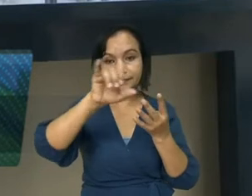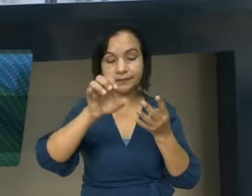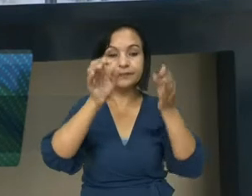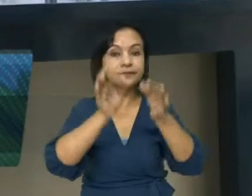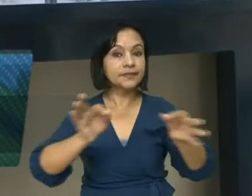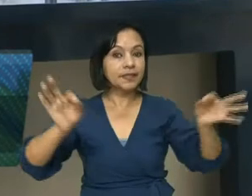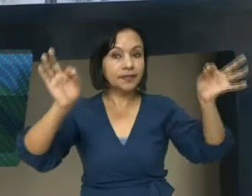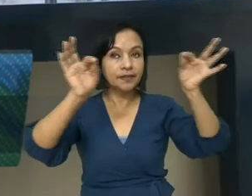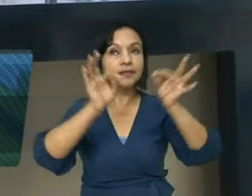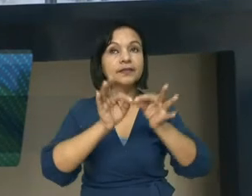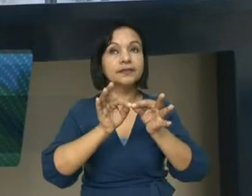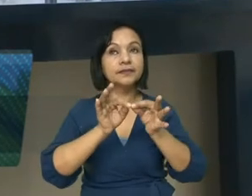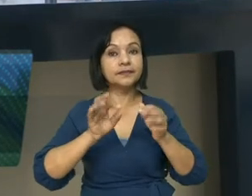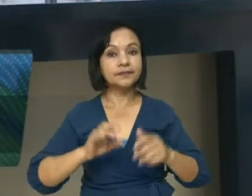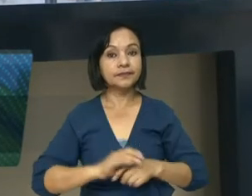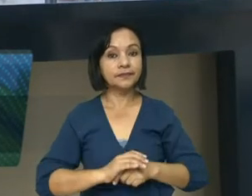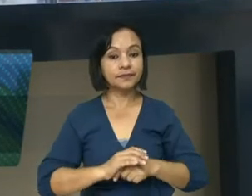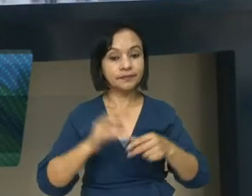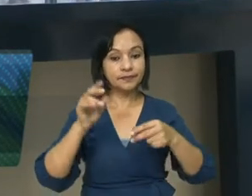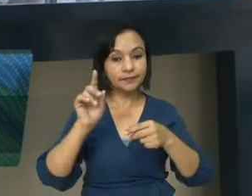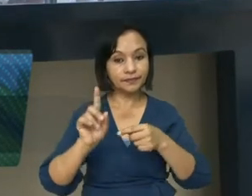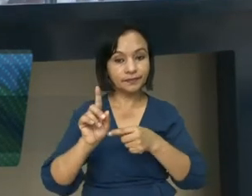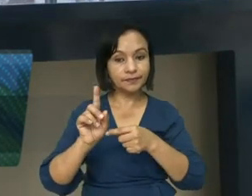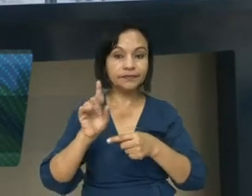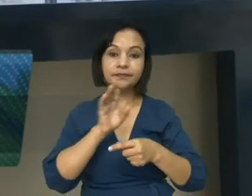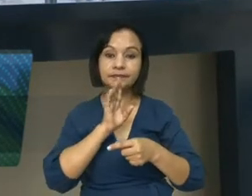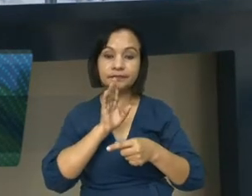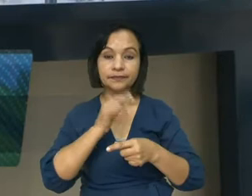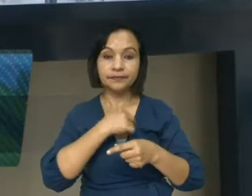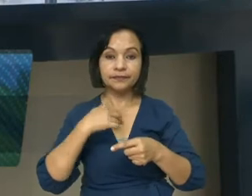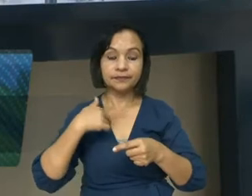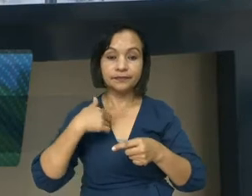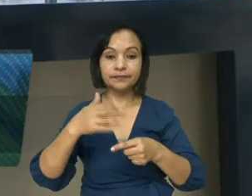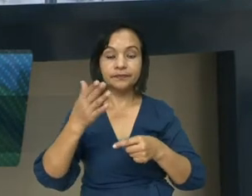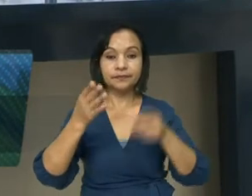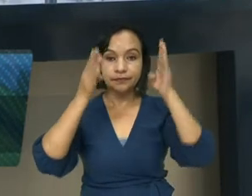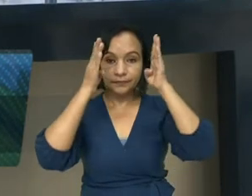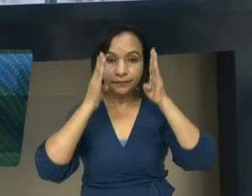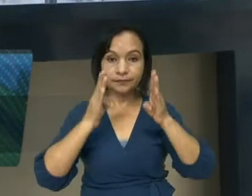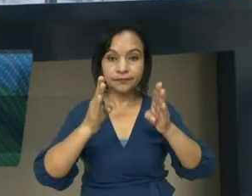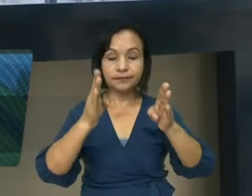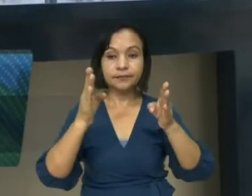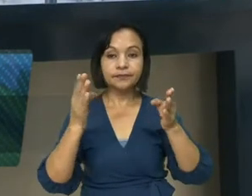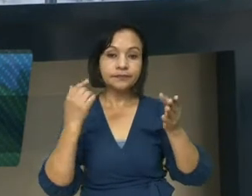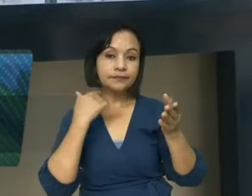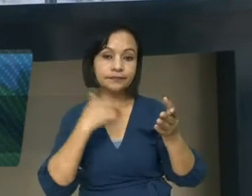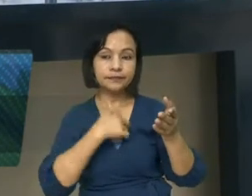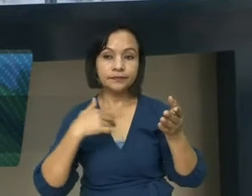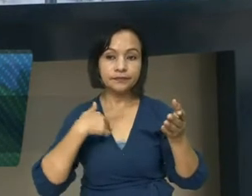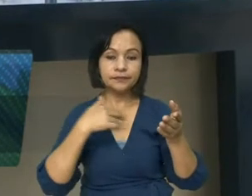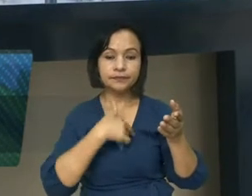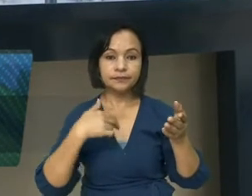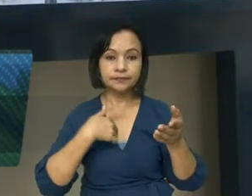Sí. El número uno está relacionado con la cobertura. Y ahí, compañero, discúlpeme